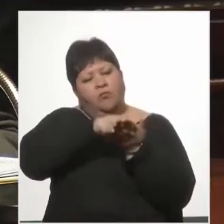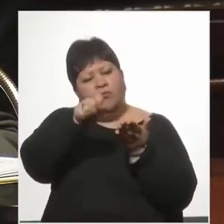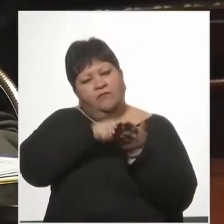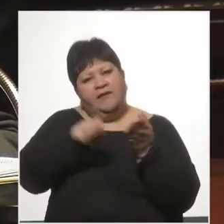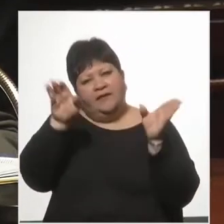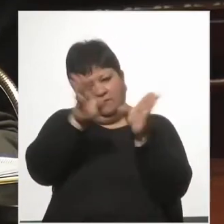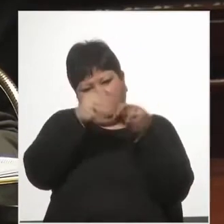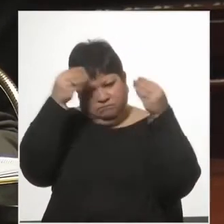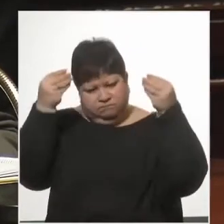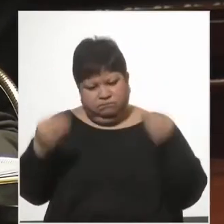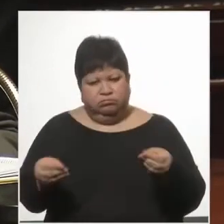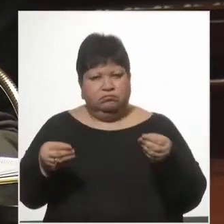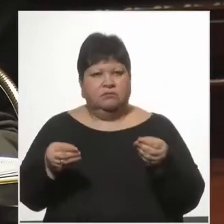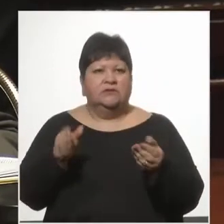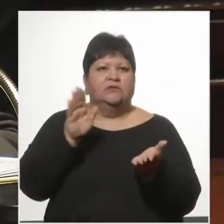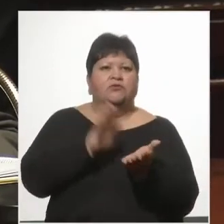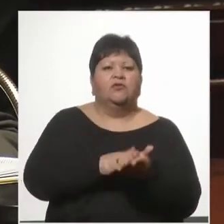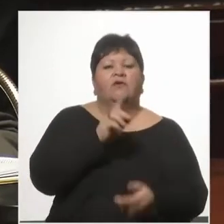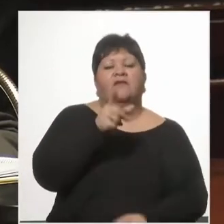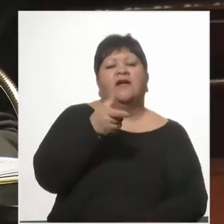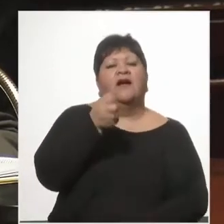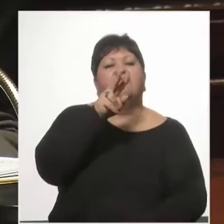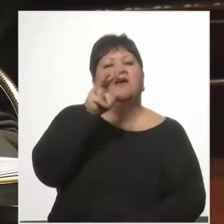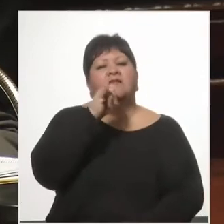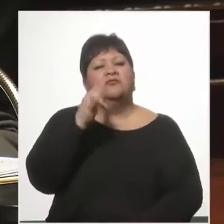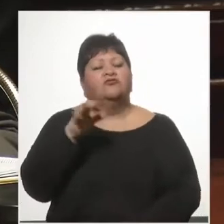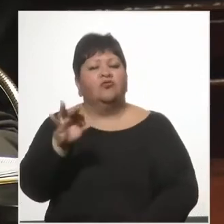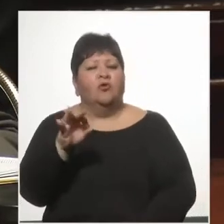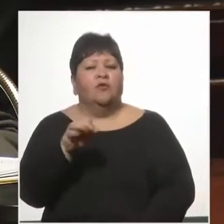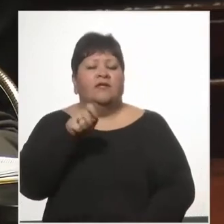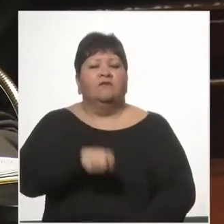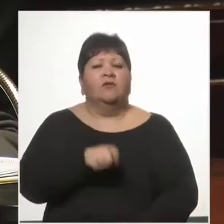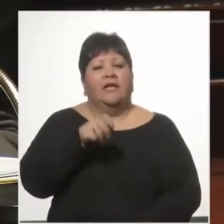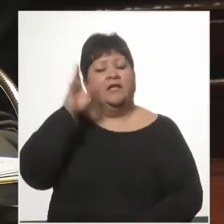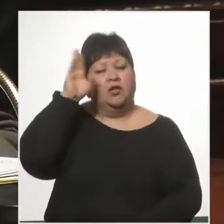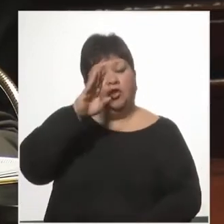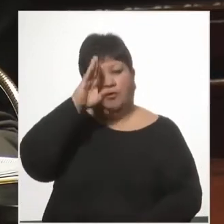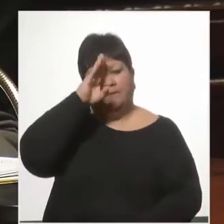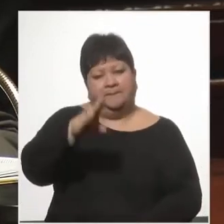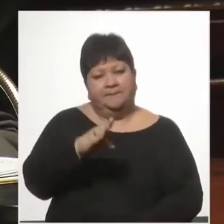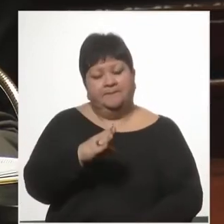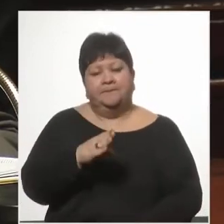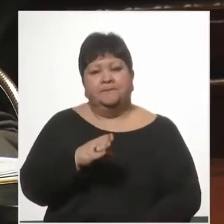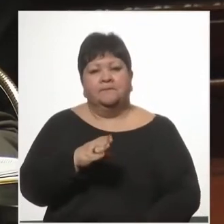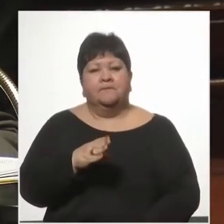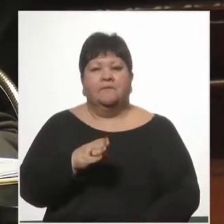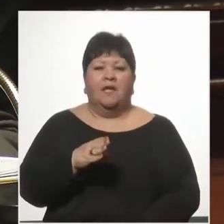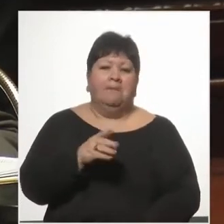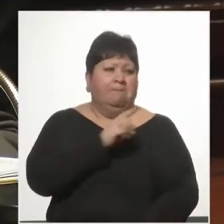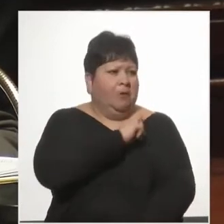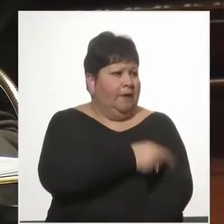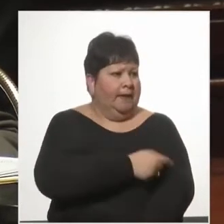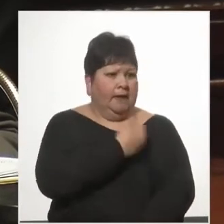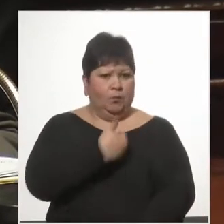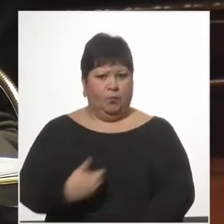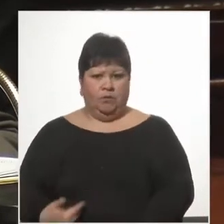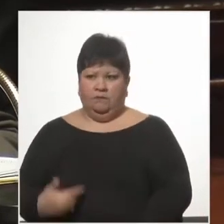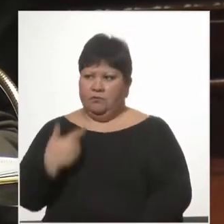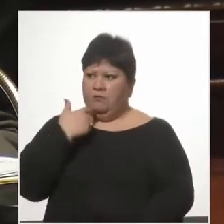las declaraciones de Gavazo en el Tribunal de Honor. Ante esto, el Poder Ejecutivo se muestra